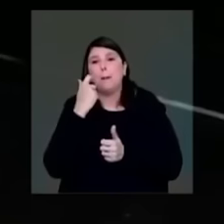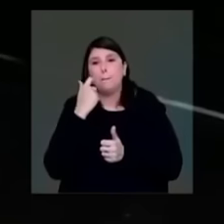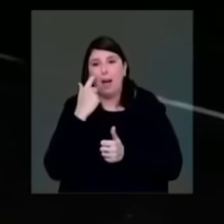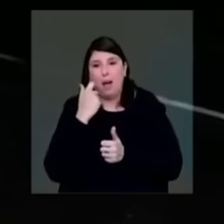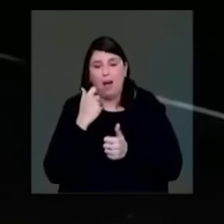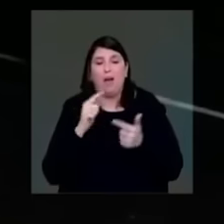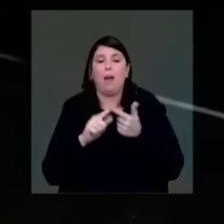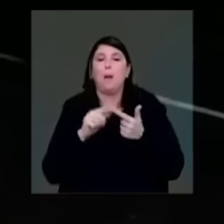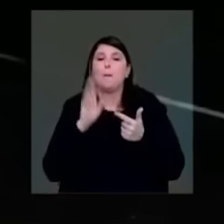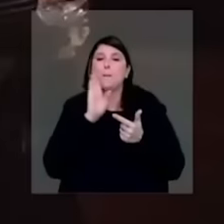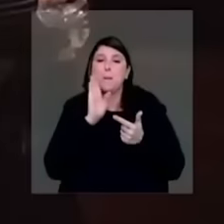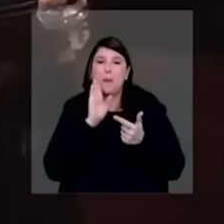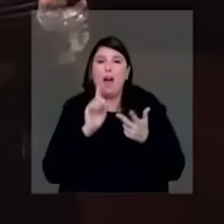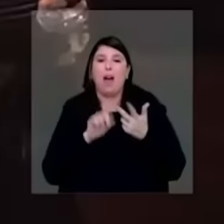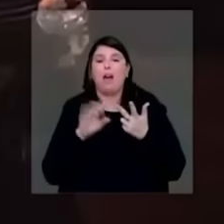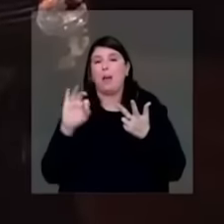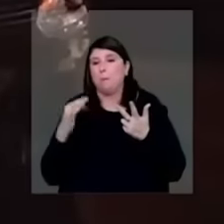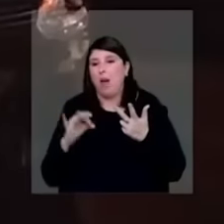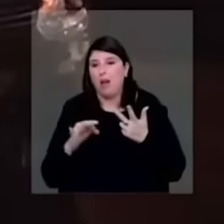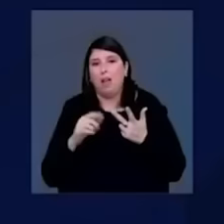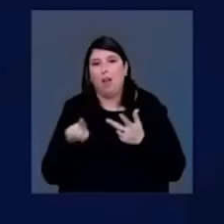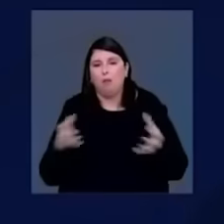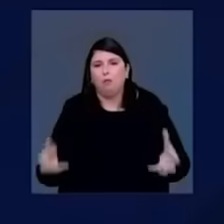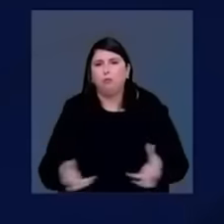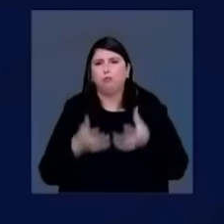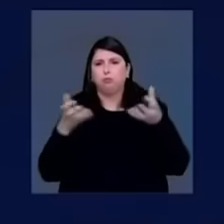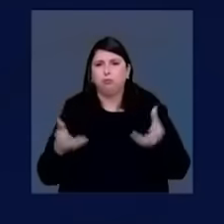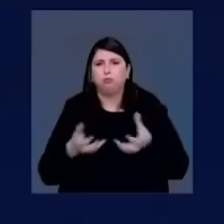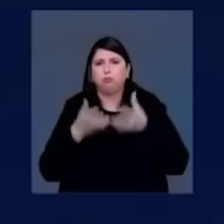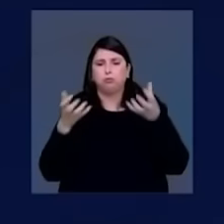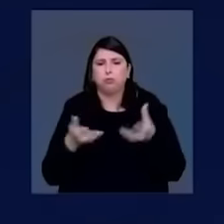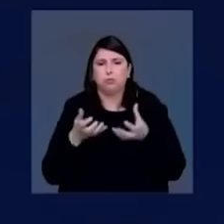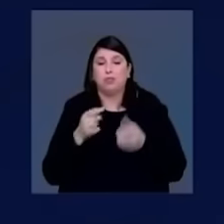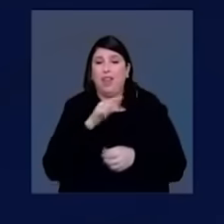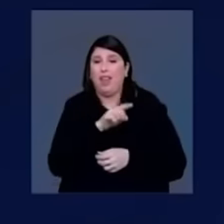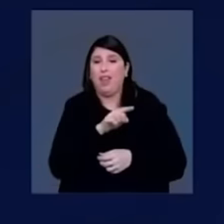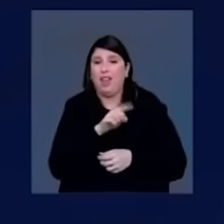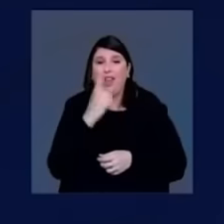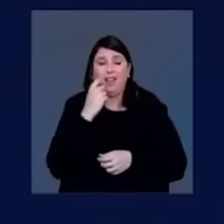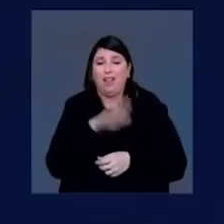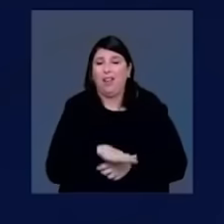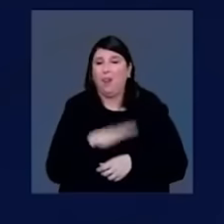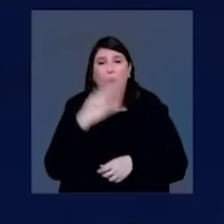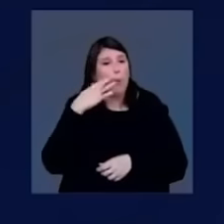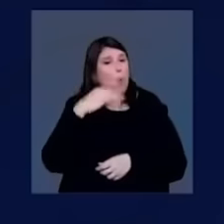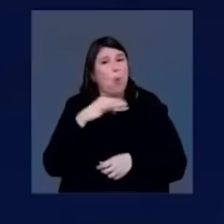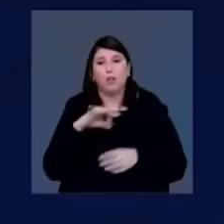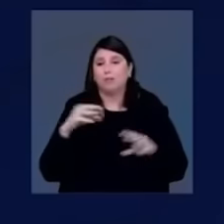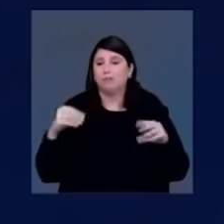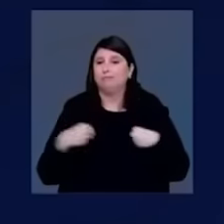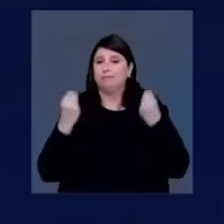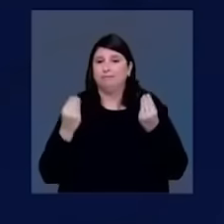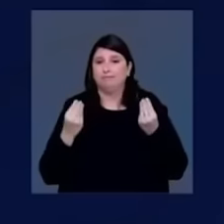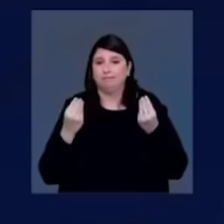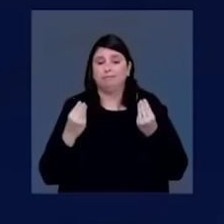Cabrera, su madre y su hermana, se prendiera fuego. Él fue el único sobreviviente de esa tragedia que lo dejó con casi